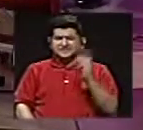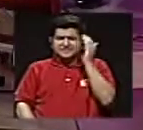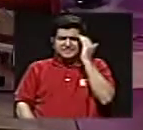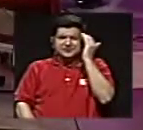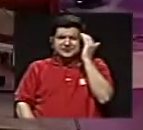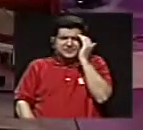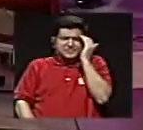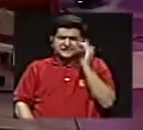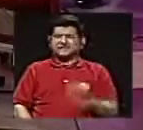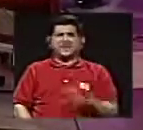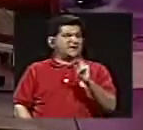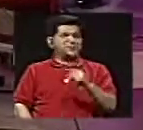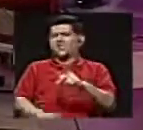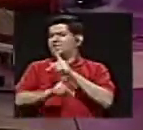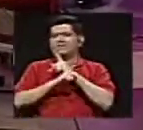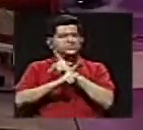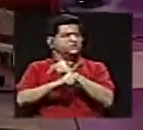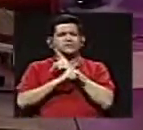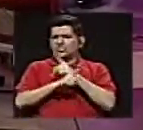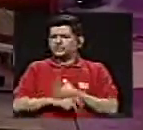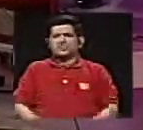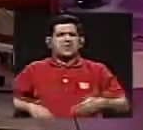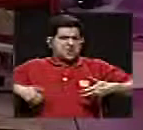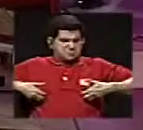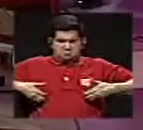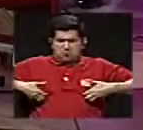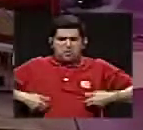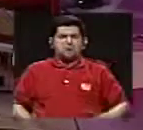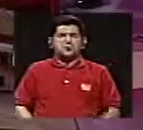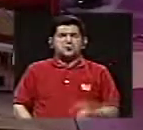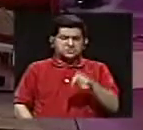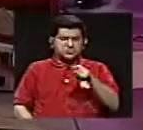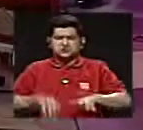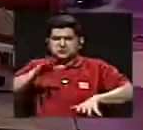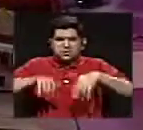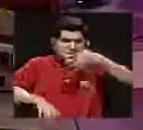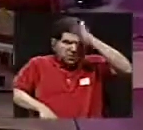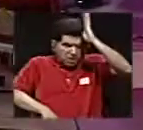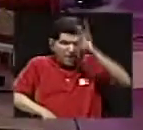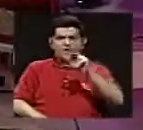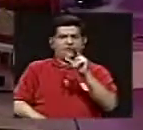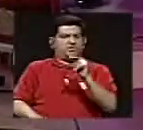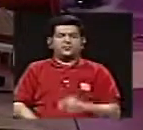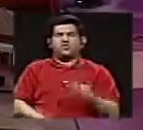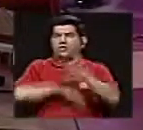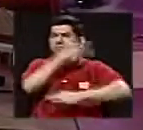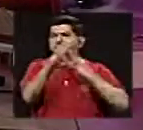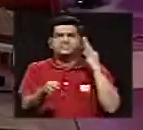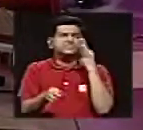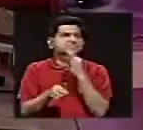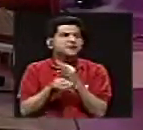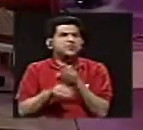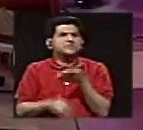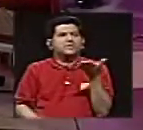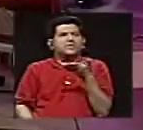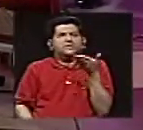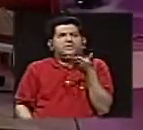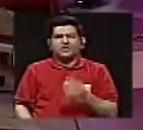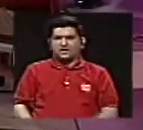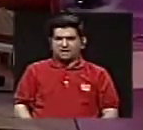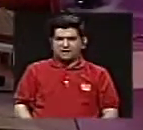para protegerlos para los monos ni para las iguanas, es para algún tipo